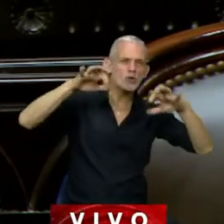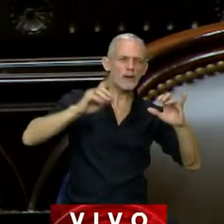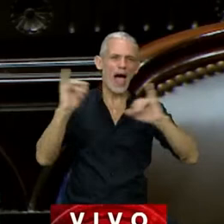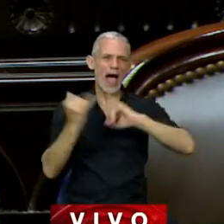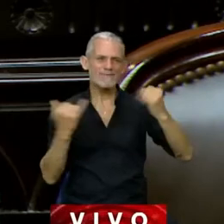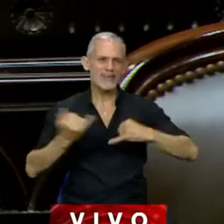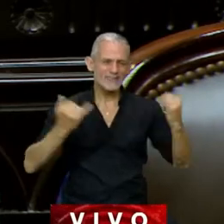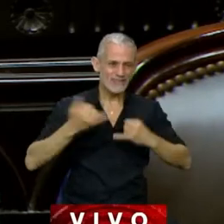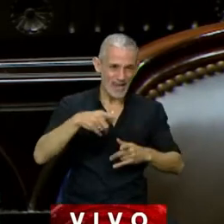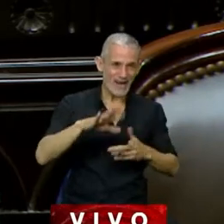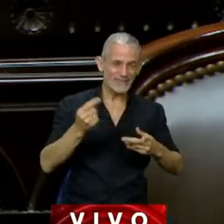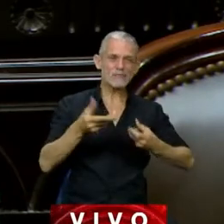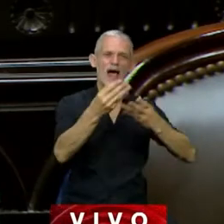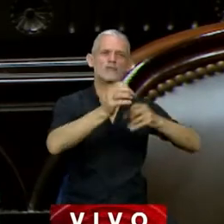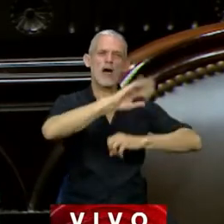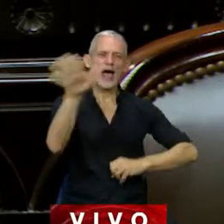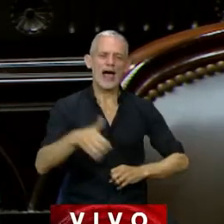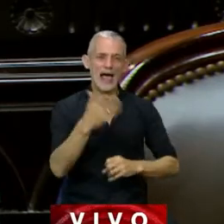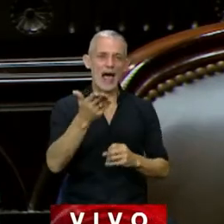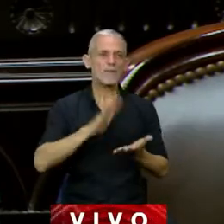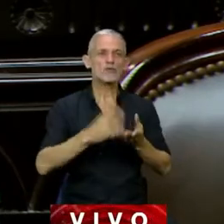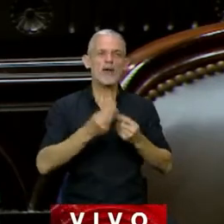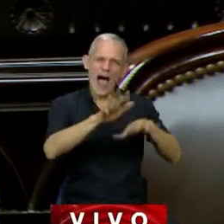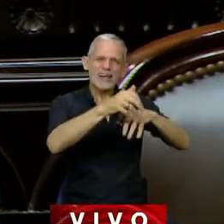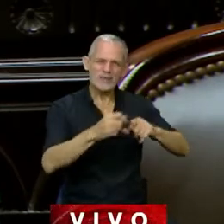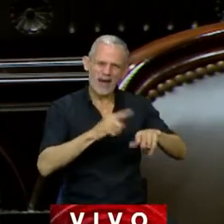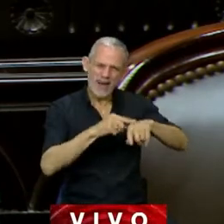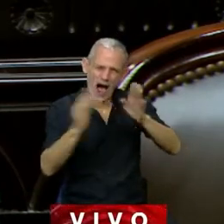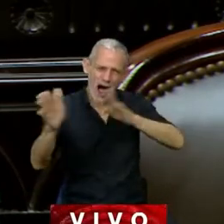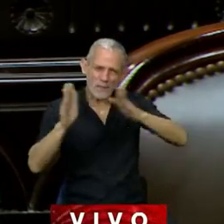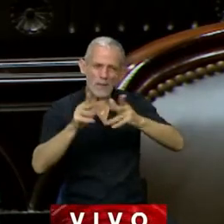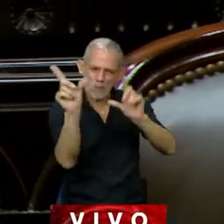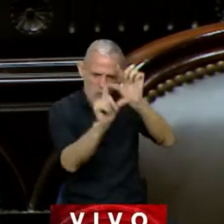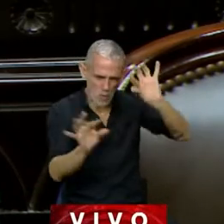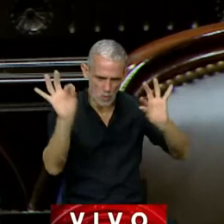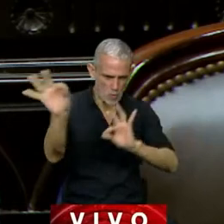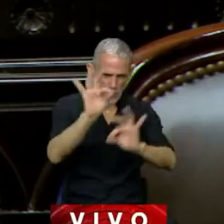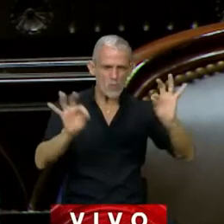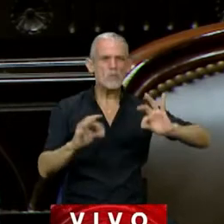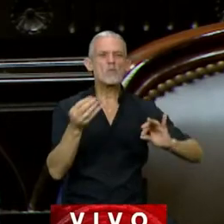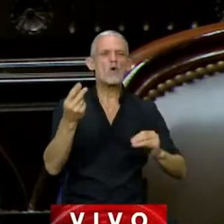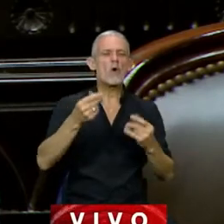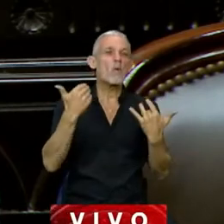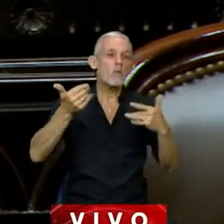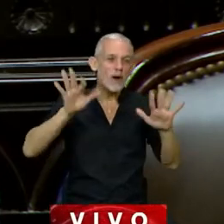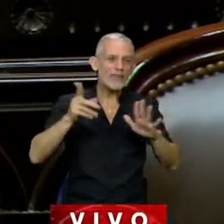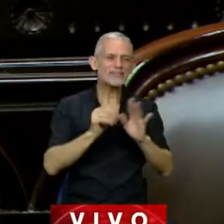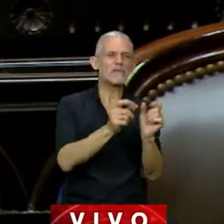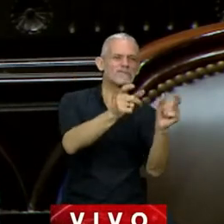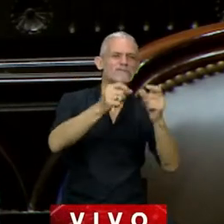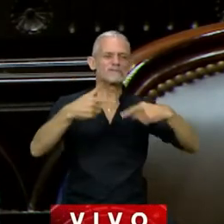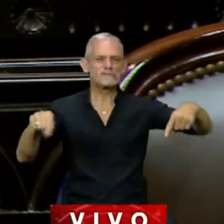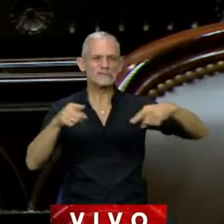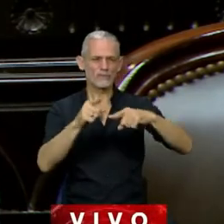para ayudar al campo en cuándo deben sembrar, tener un mapa de la distribución de las posibles plagas y de